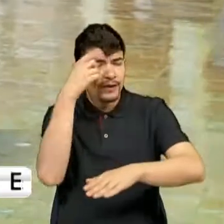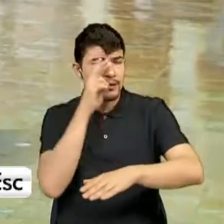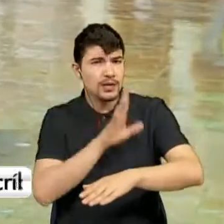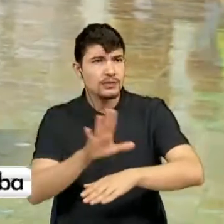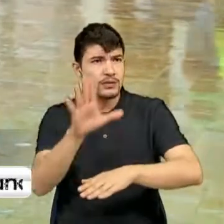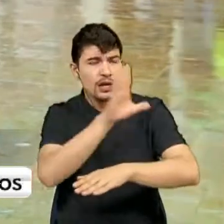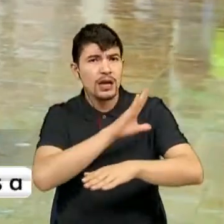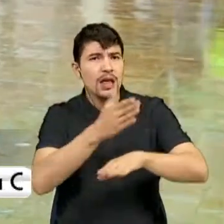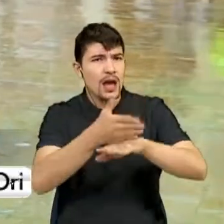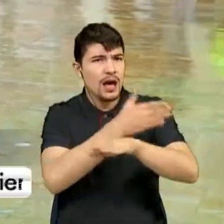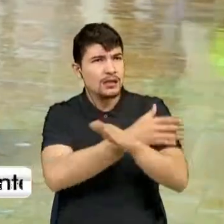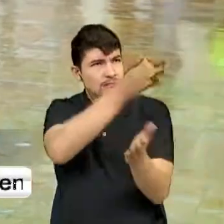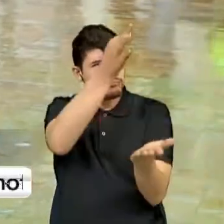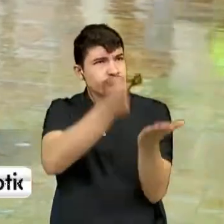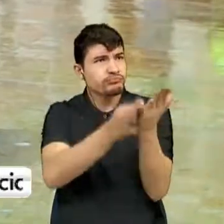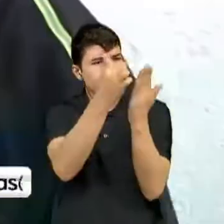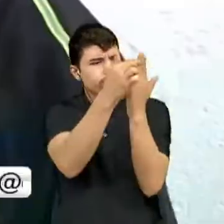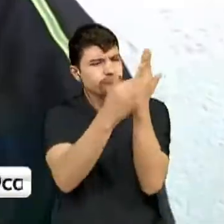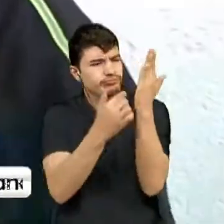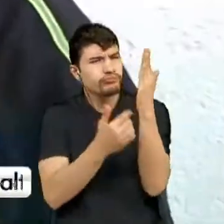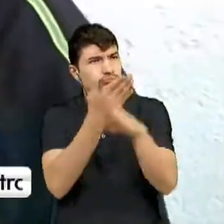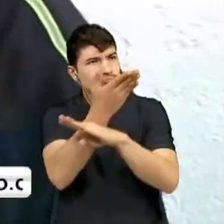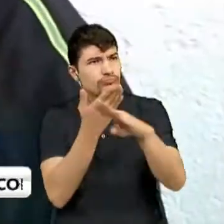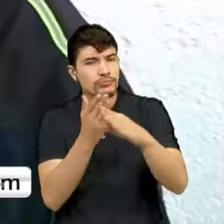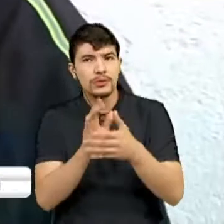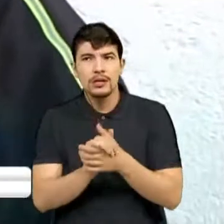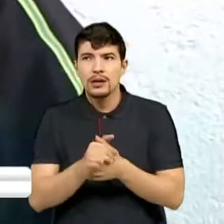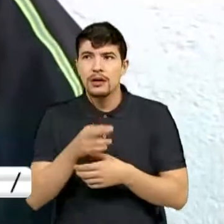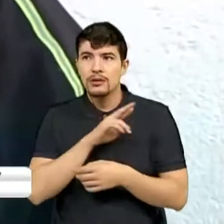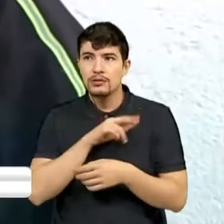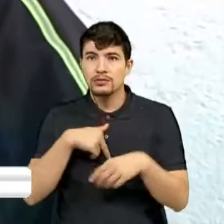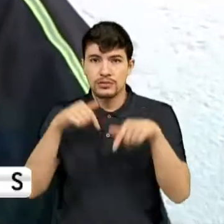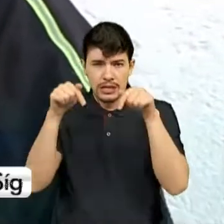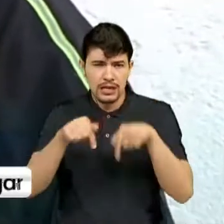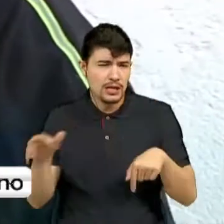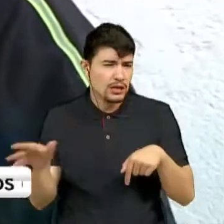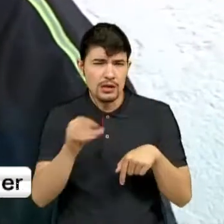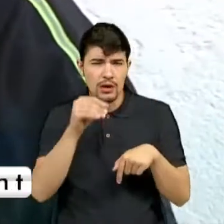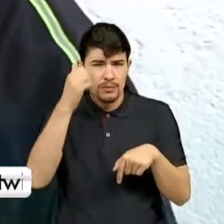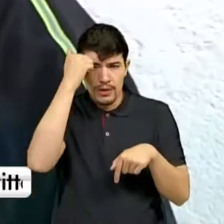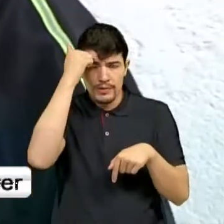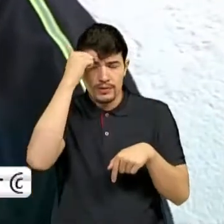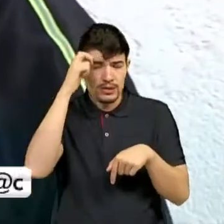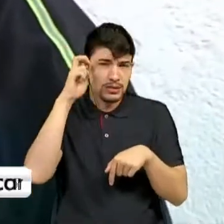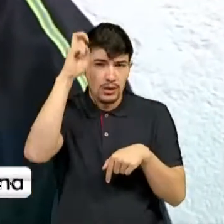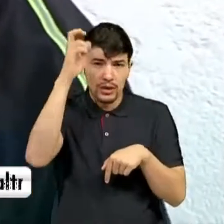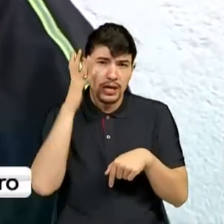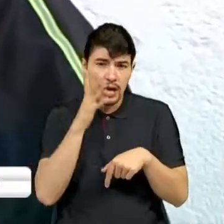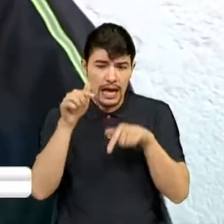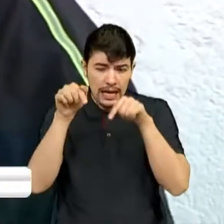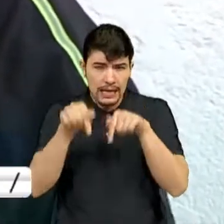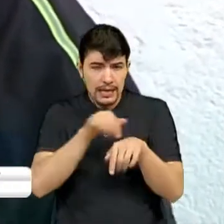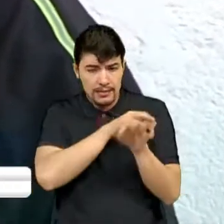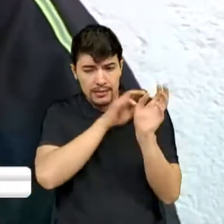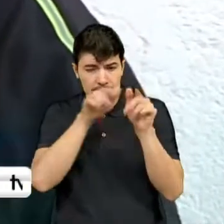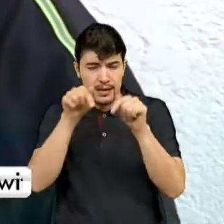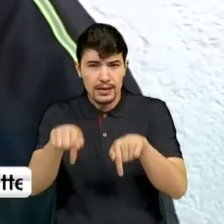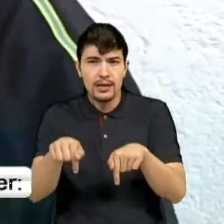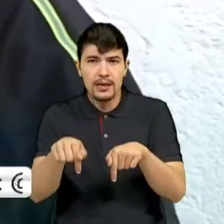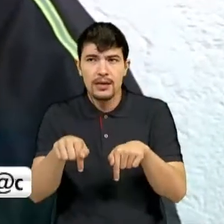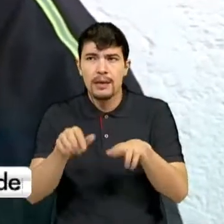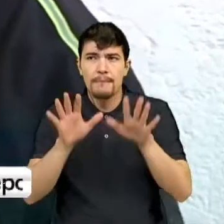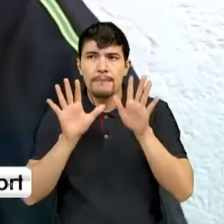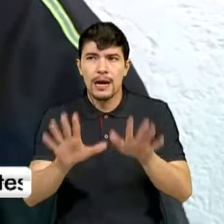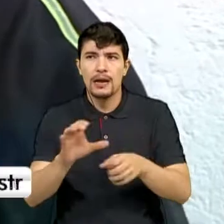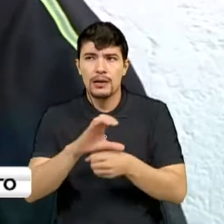del pliego de peticiones. Estamos aquí, todo el magisterio del norte de Santander, presentes acá en el paro en la